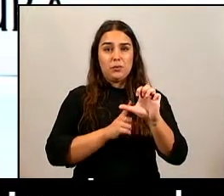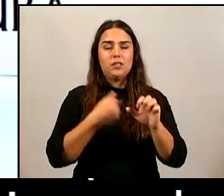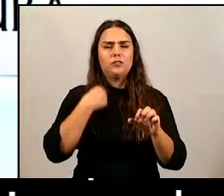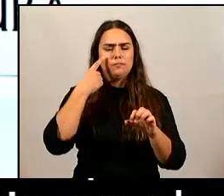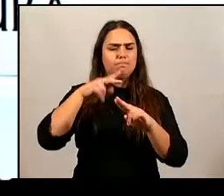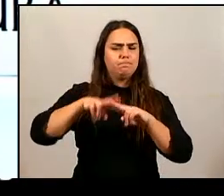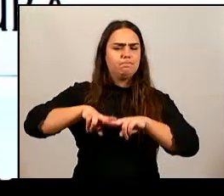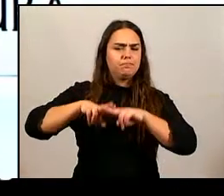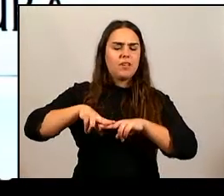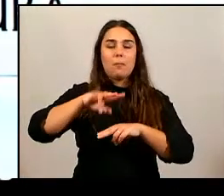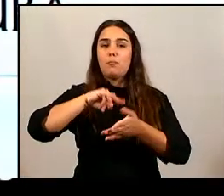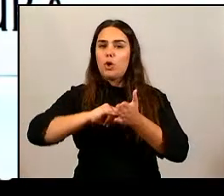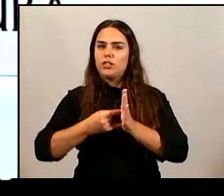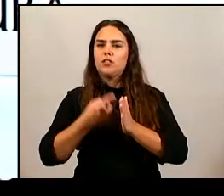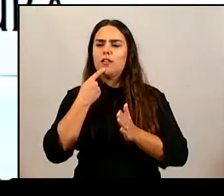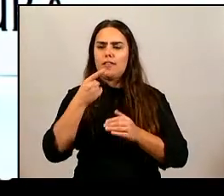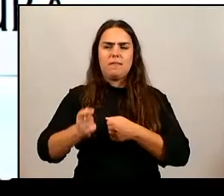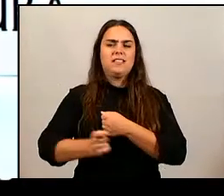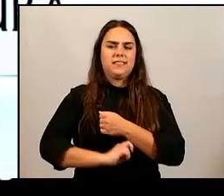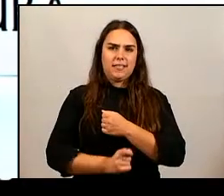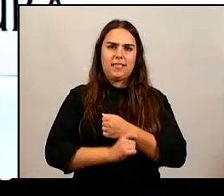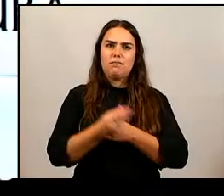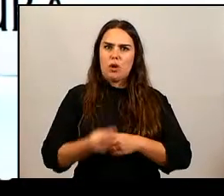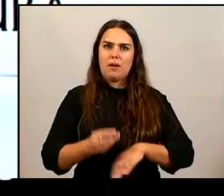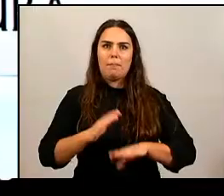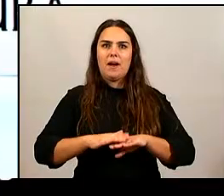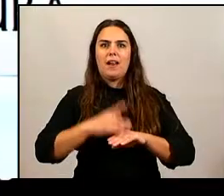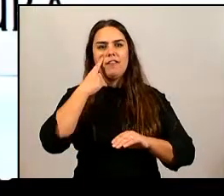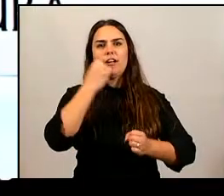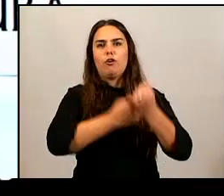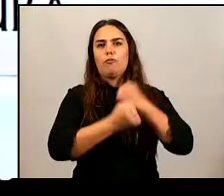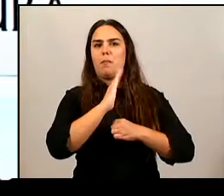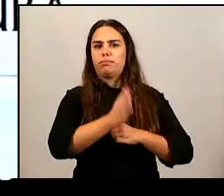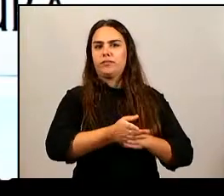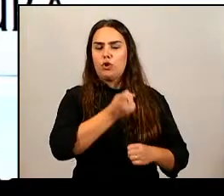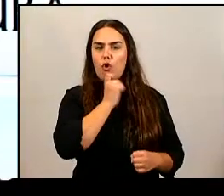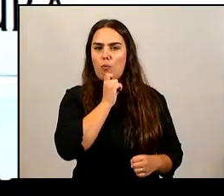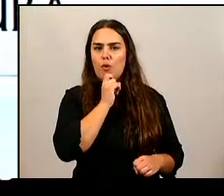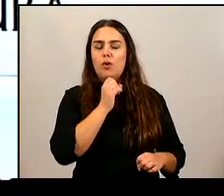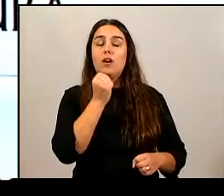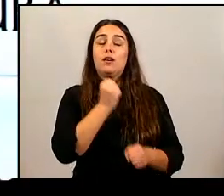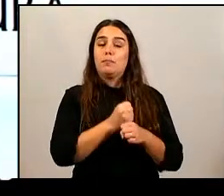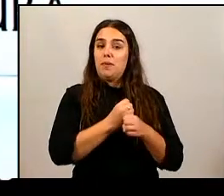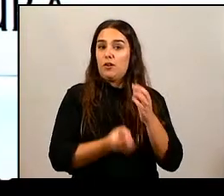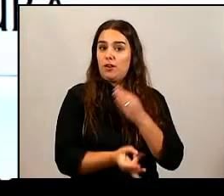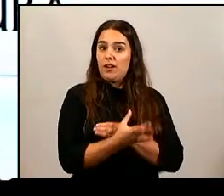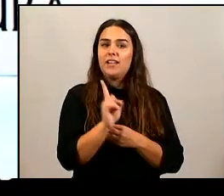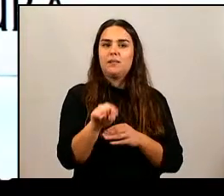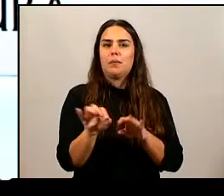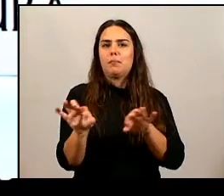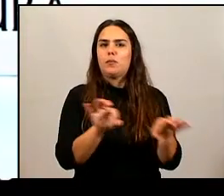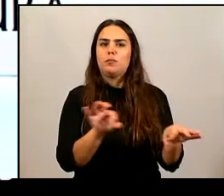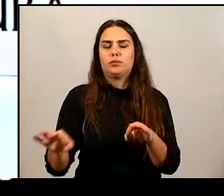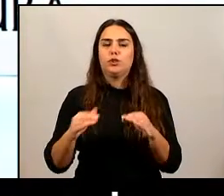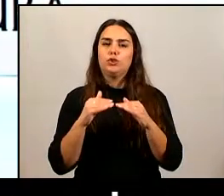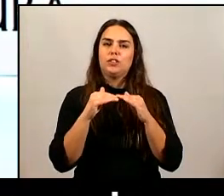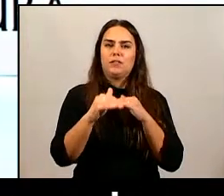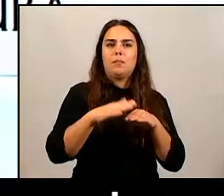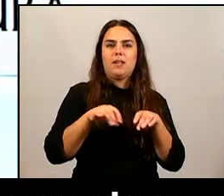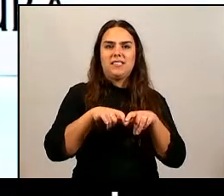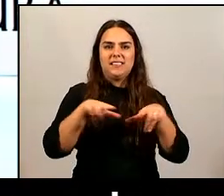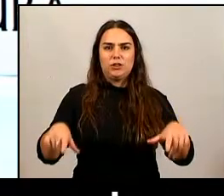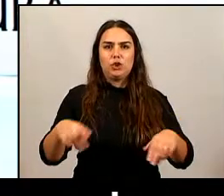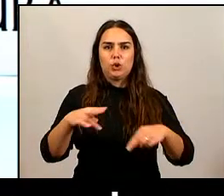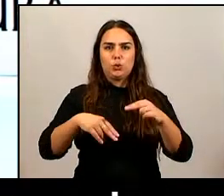el proyecto como estratégico por su impacto en la economía, en la generación de empleo y en la promoción de la sostenibilidad en el sector de la